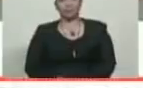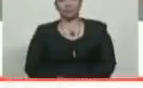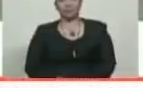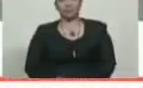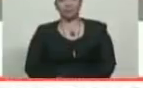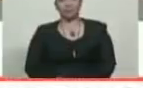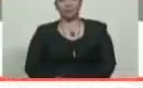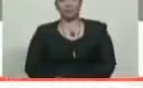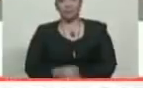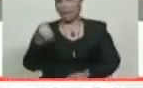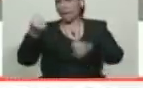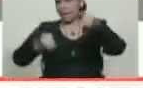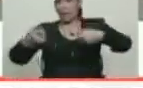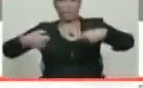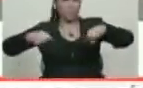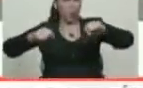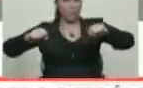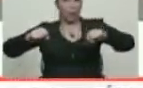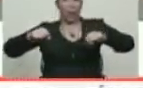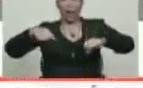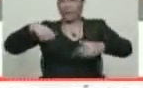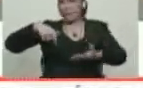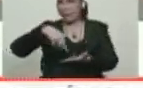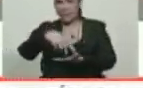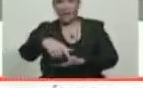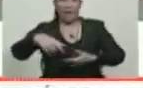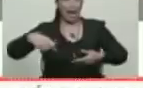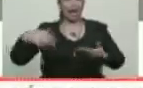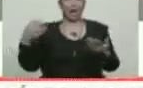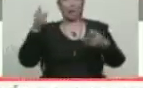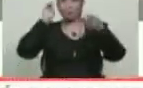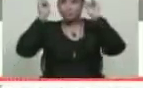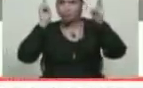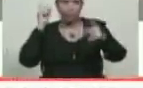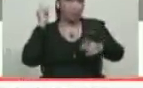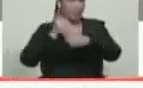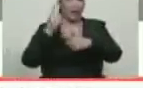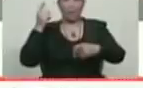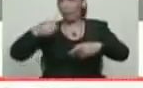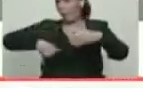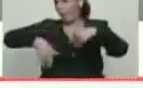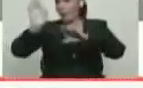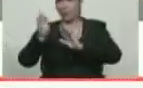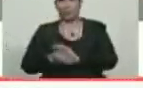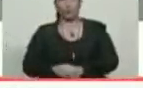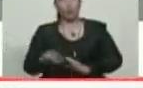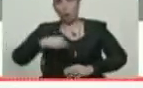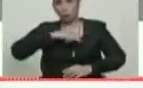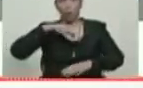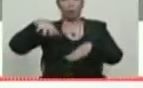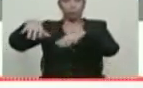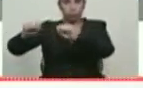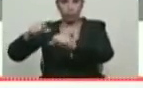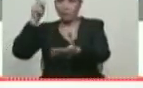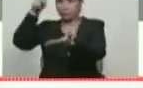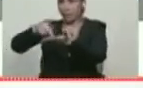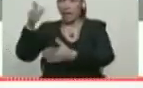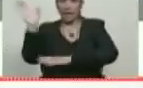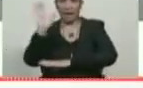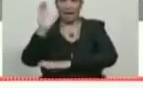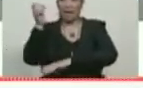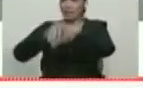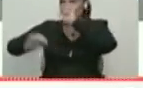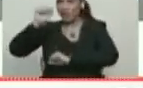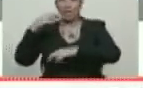En carro, en moto, a pie, en burro, en lo que nos tengamos que ir, y nos instalamos en Caracas a defender la revolución